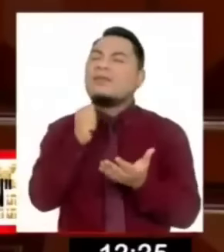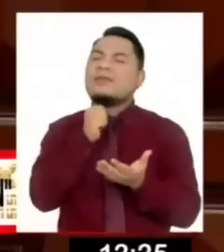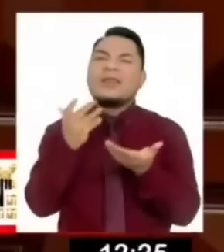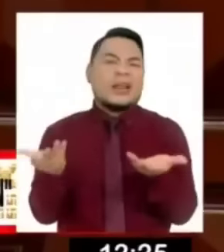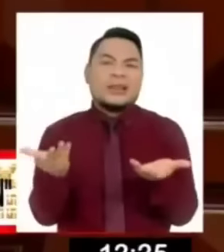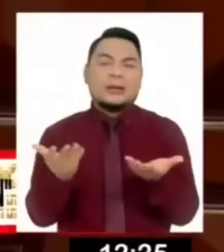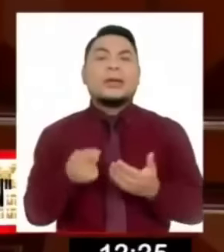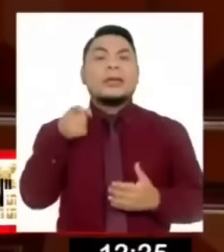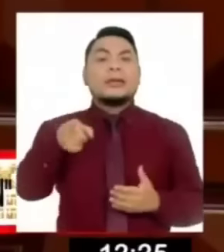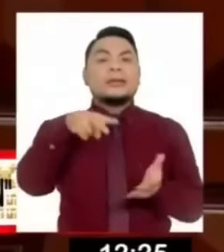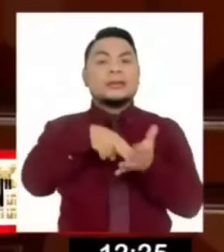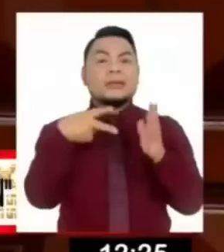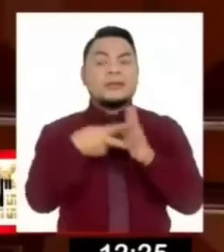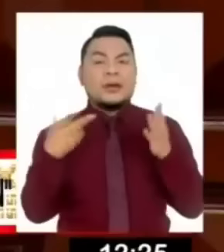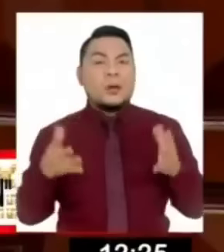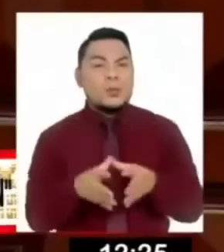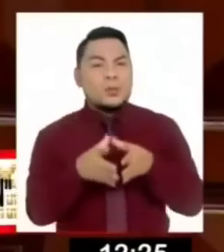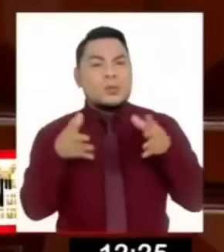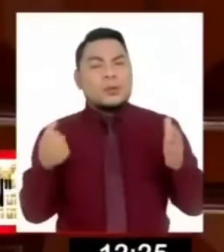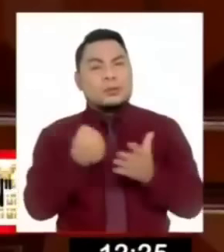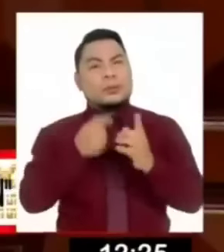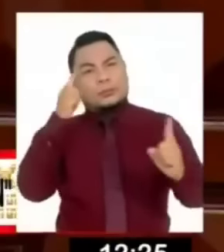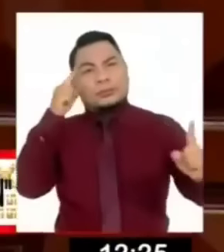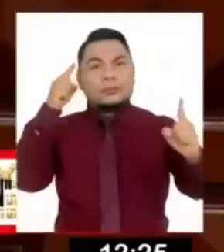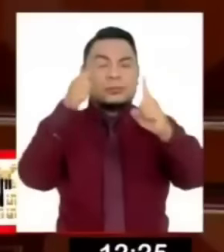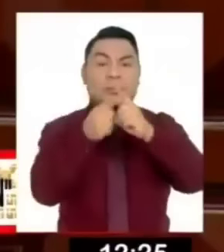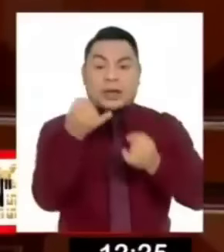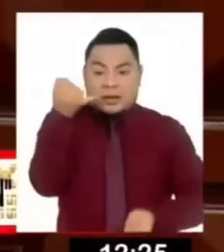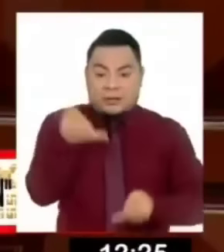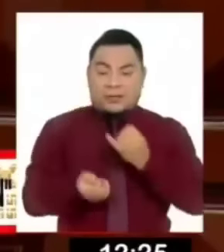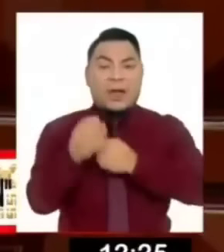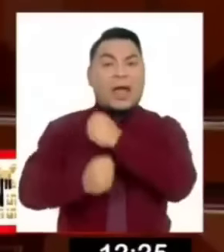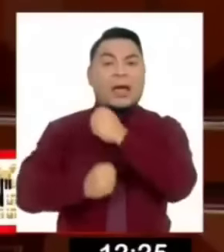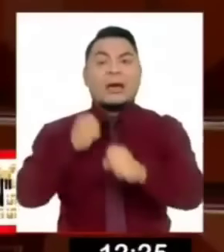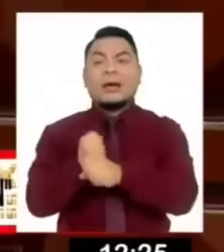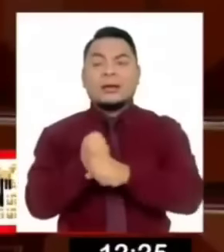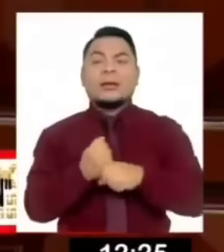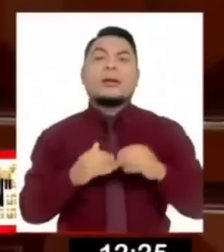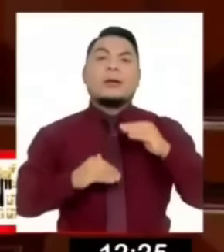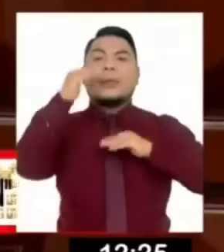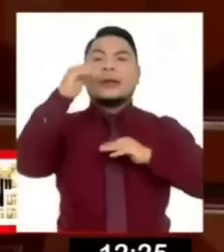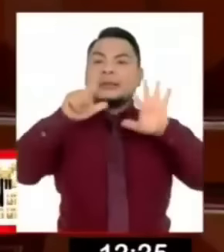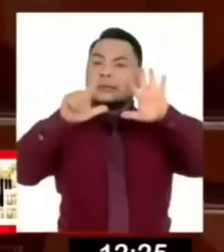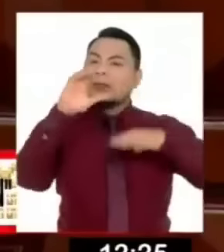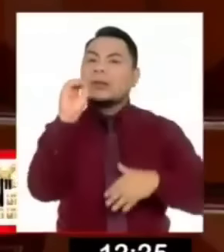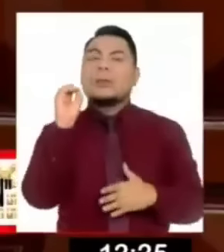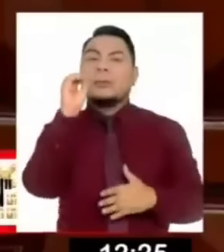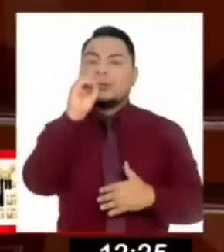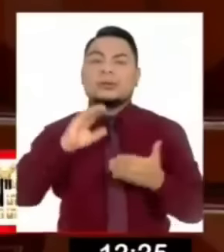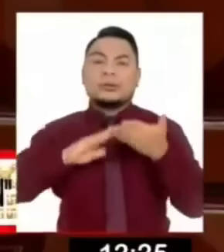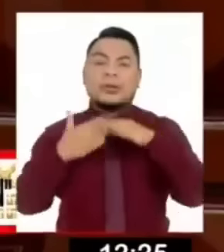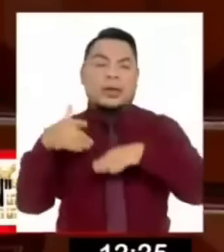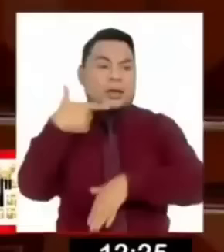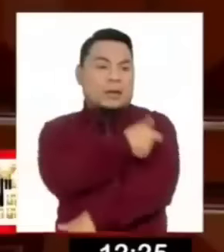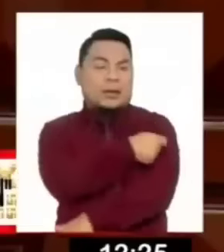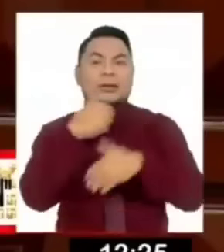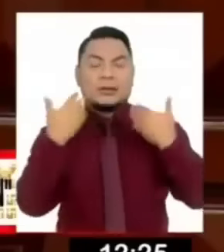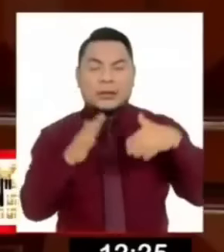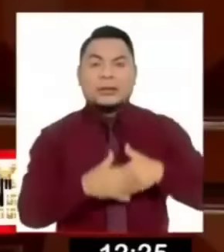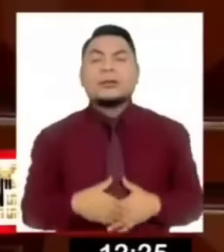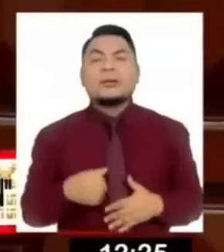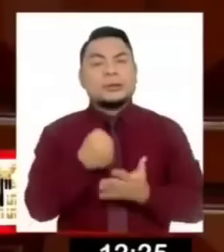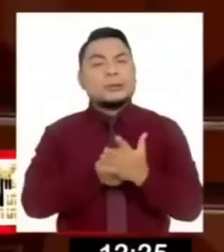Esto significa el enorme desafío de llegar a fin de año al más del 70% de la población vacunada